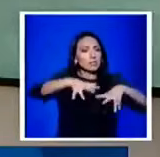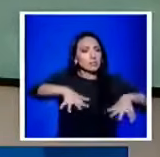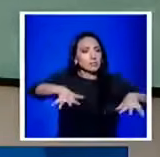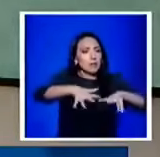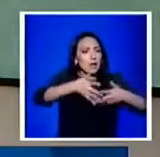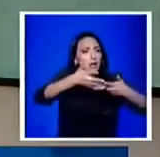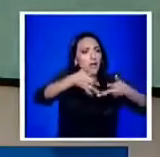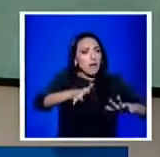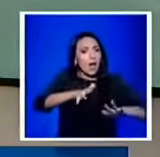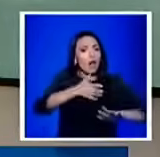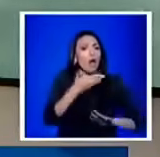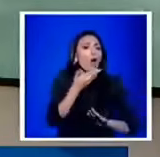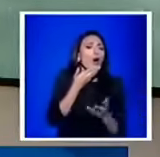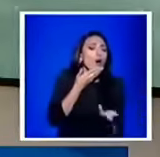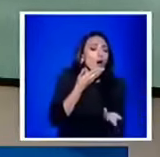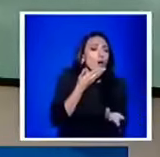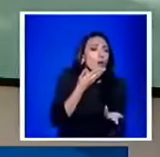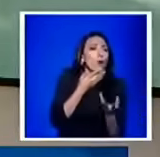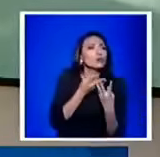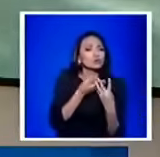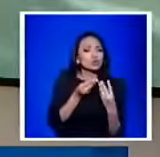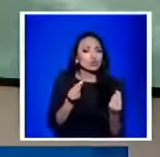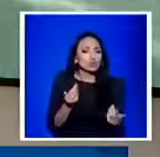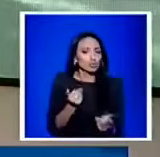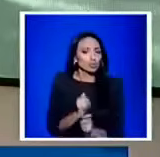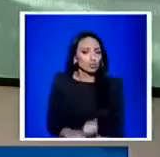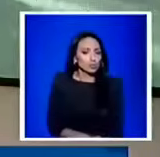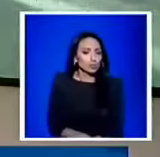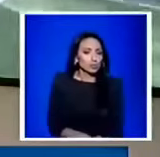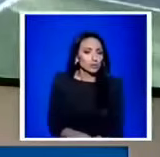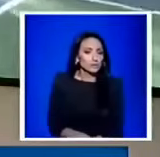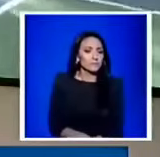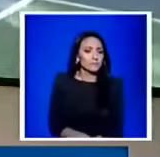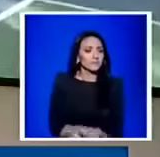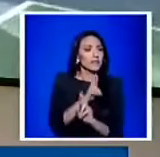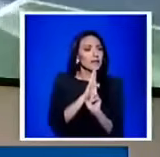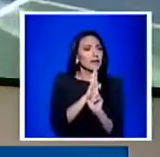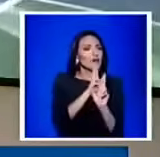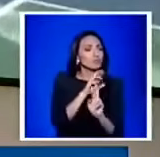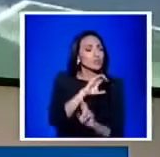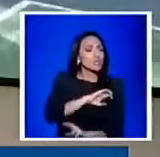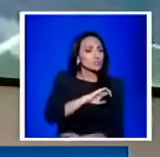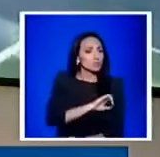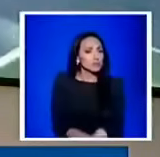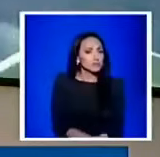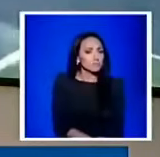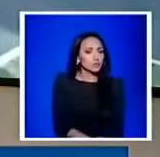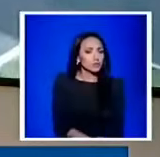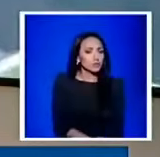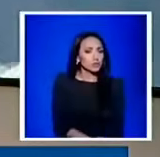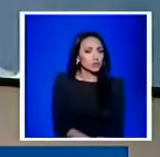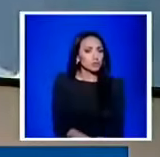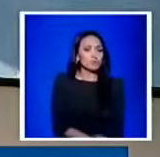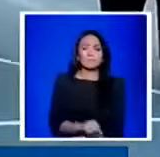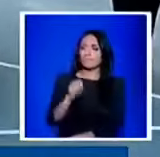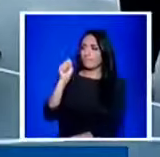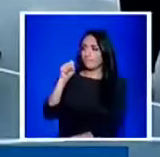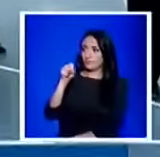otra administración, fue otra persona que estaba al frente, porque esas son las respuestas que a veces saben dar. Efectivamente,